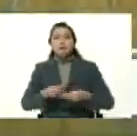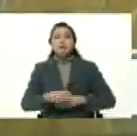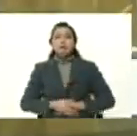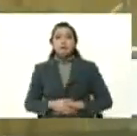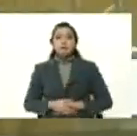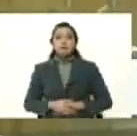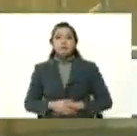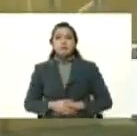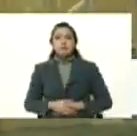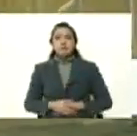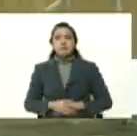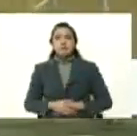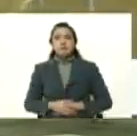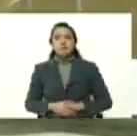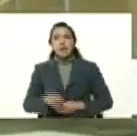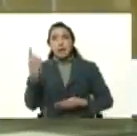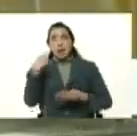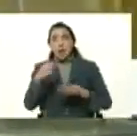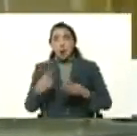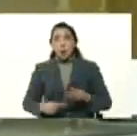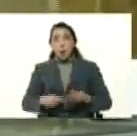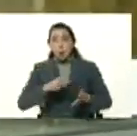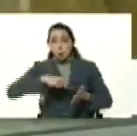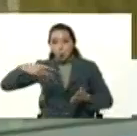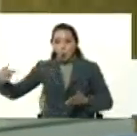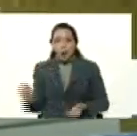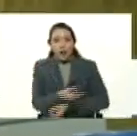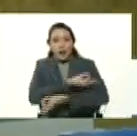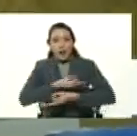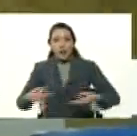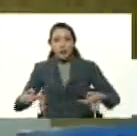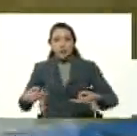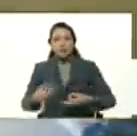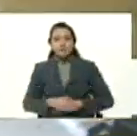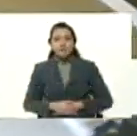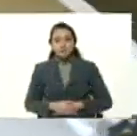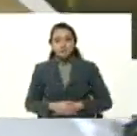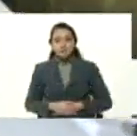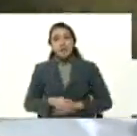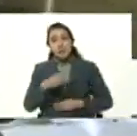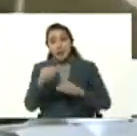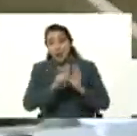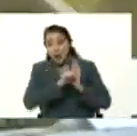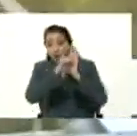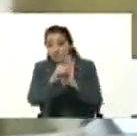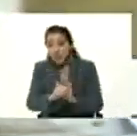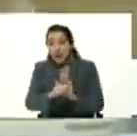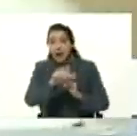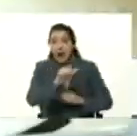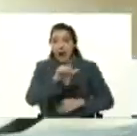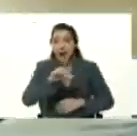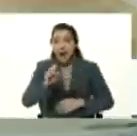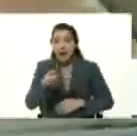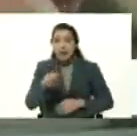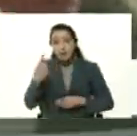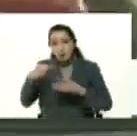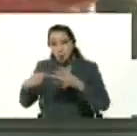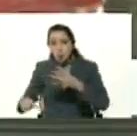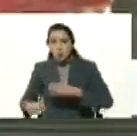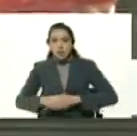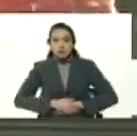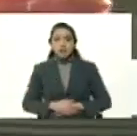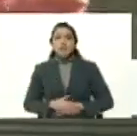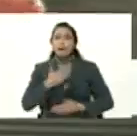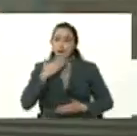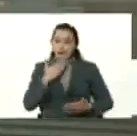una materia prima de óptima calidad. Y las marcas comerciales son Alegri, Horizonte y Dulcemar.